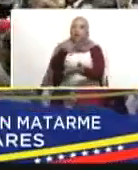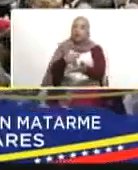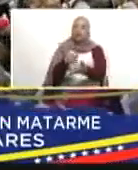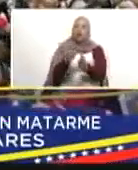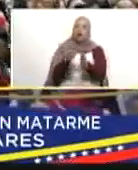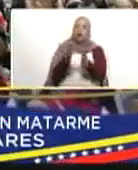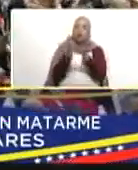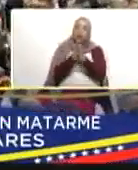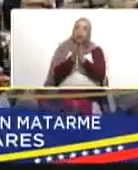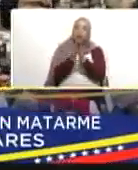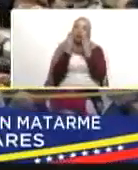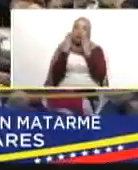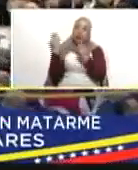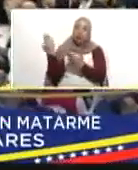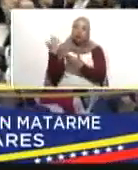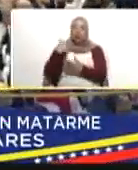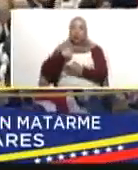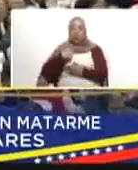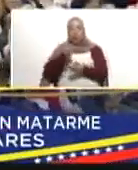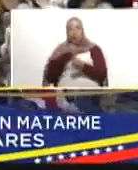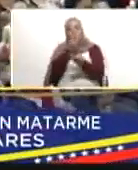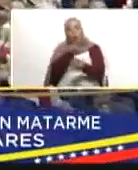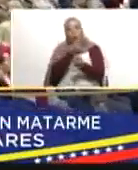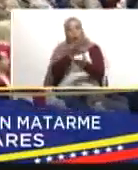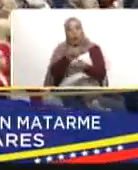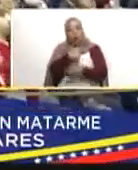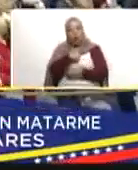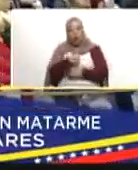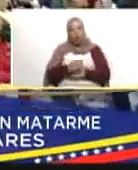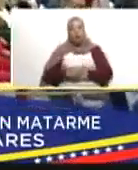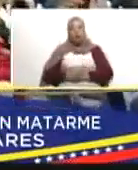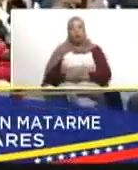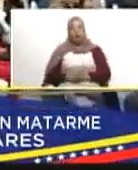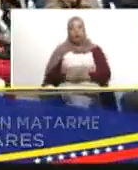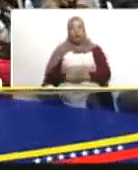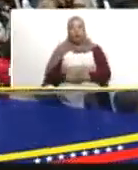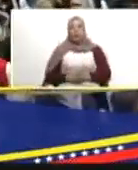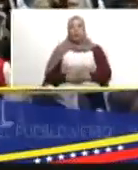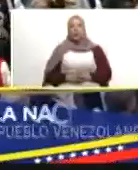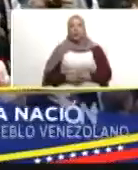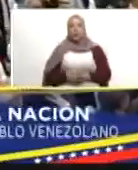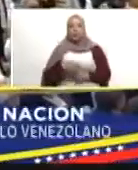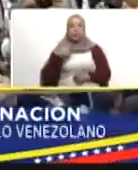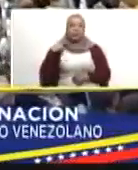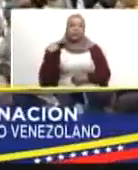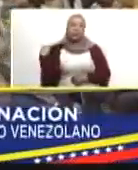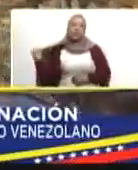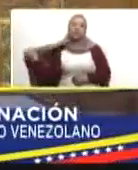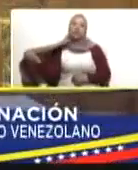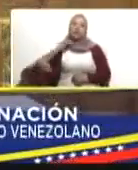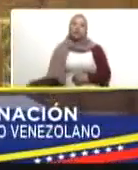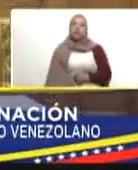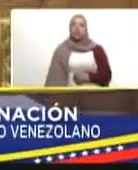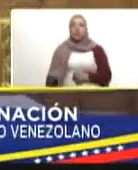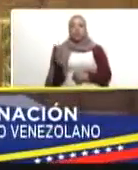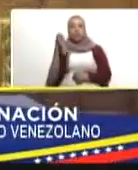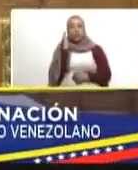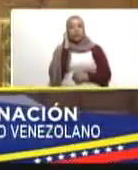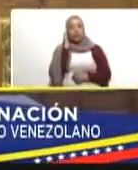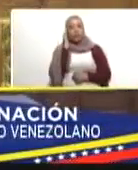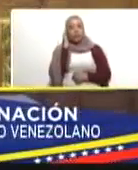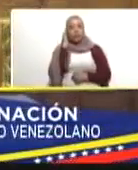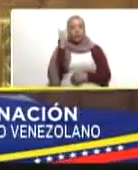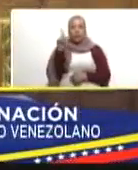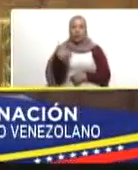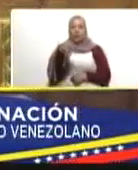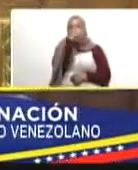presidente yo voy a hacer un comentario Si me lo permite Dios dado me lo permite